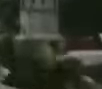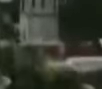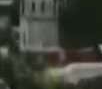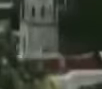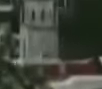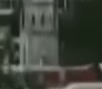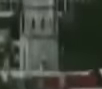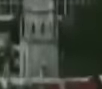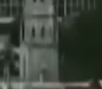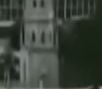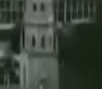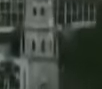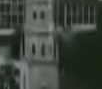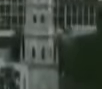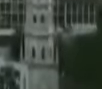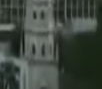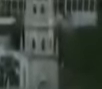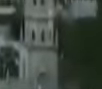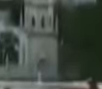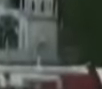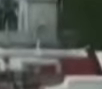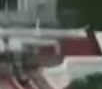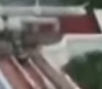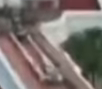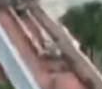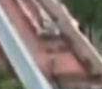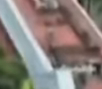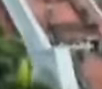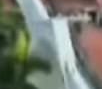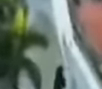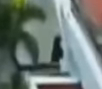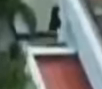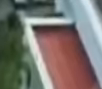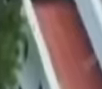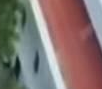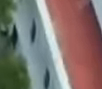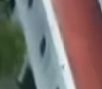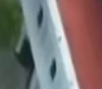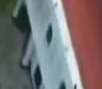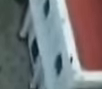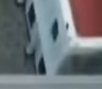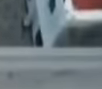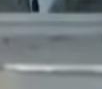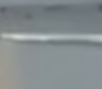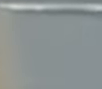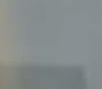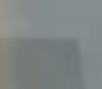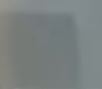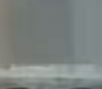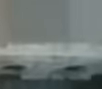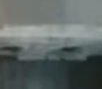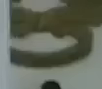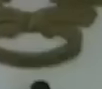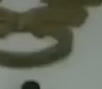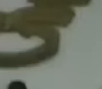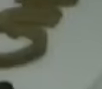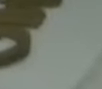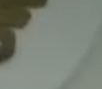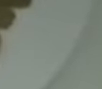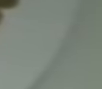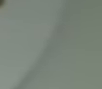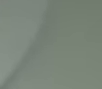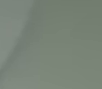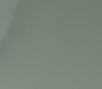de venezolanos dijeron 5 veces sí para luchar por un territorio que le pertenece a Venezuela y que es un legado del padre de la